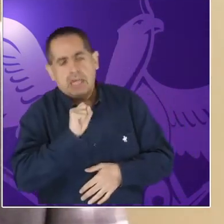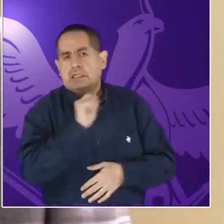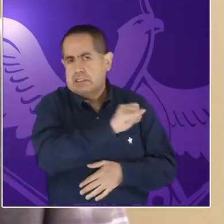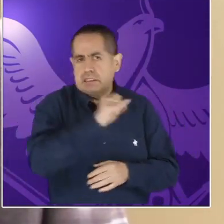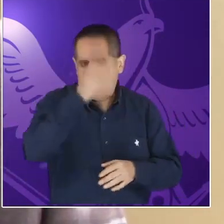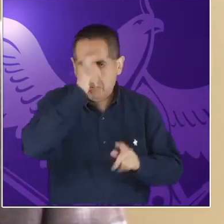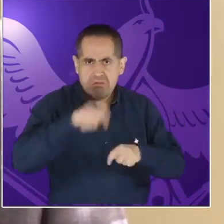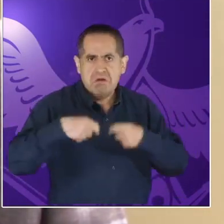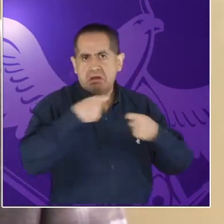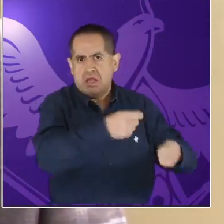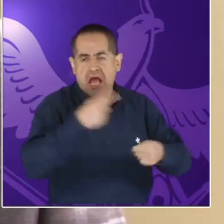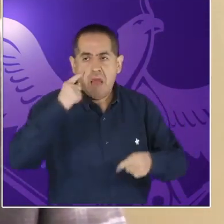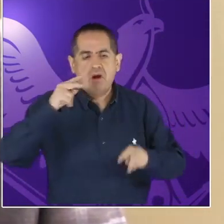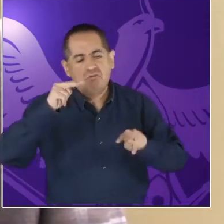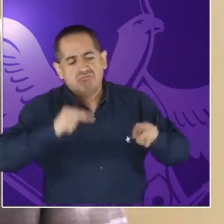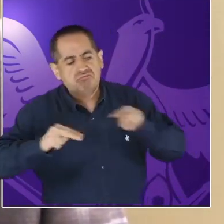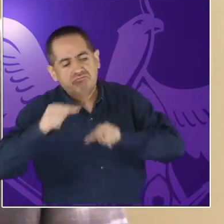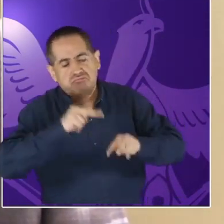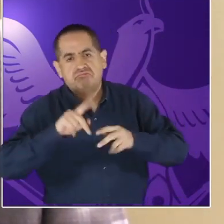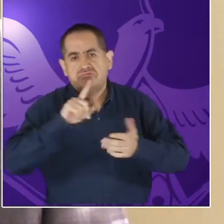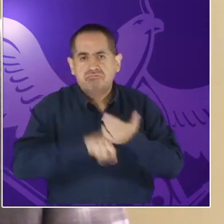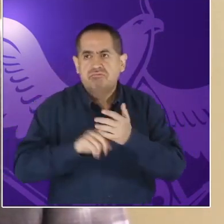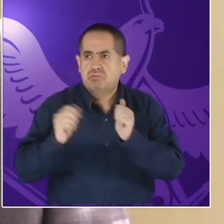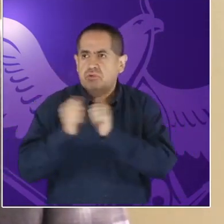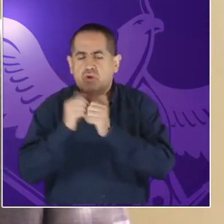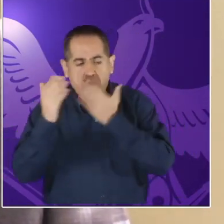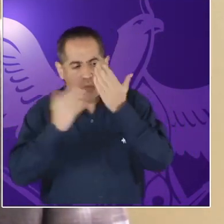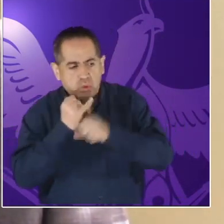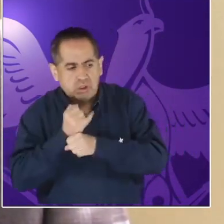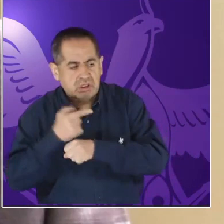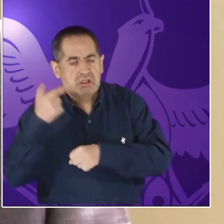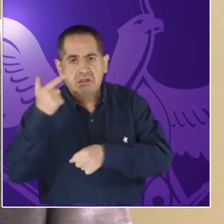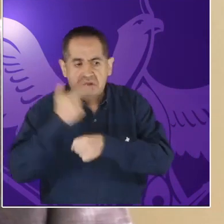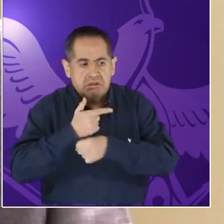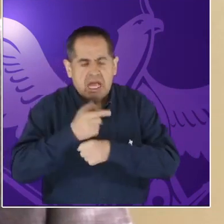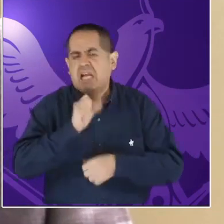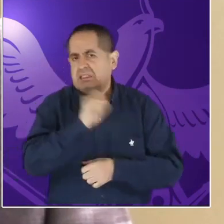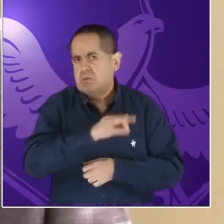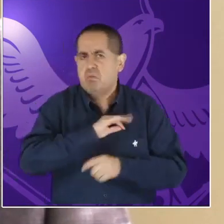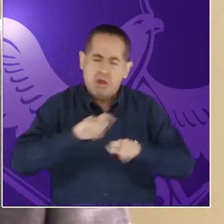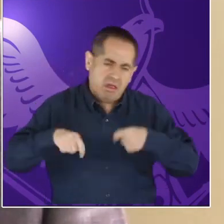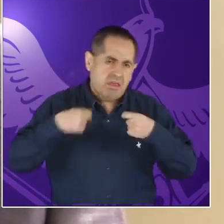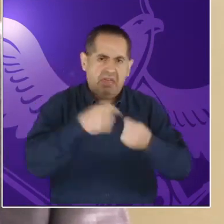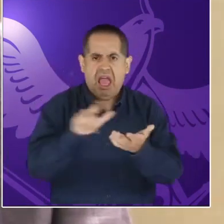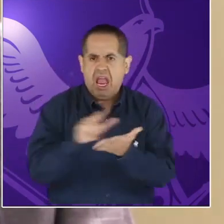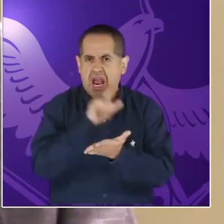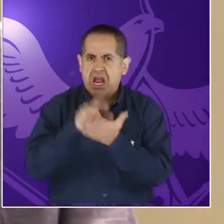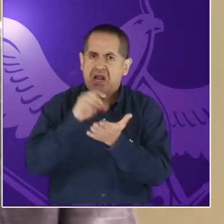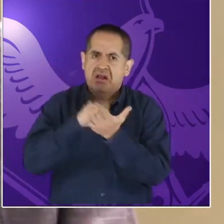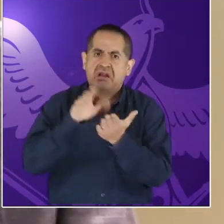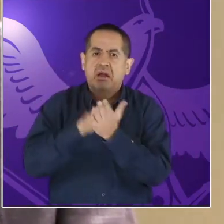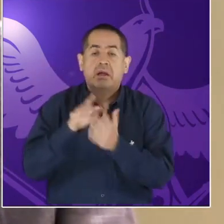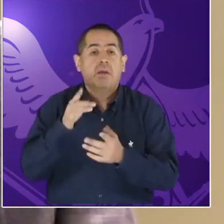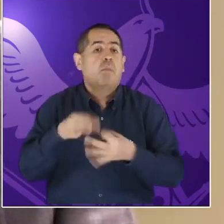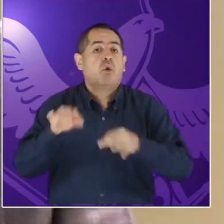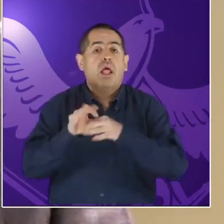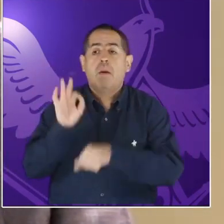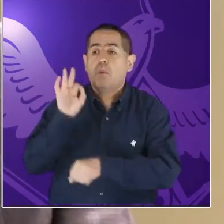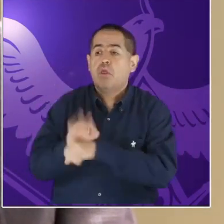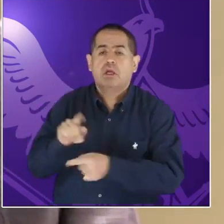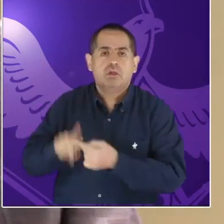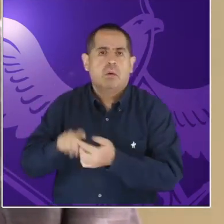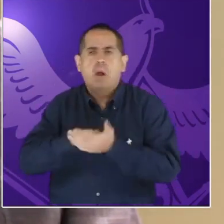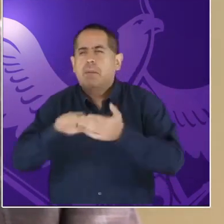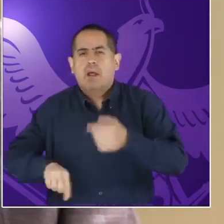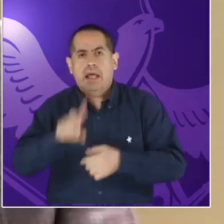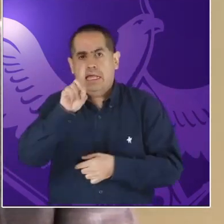fue el Estado, a través del cuidado y la mirada de derechos que tuvo a través de dos instituciones fundamentales, que es el Sistema de